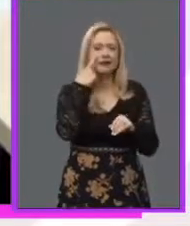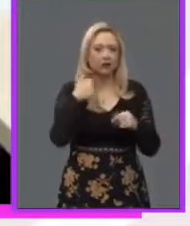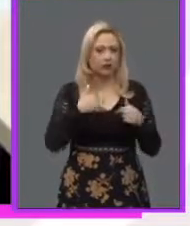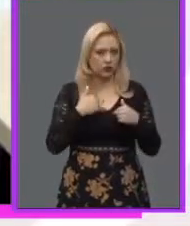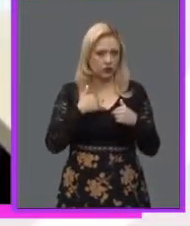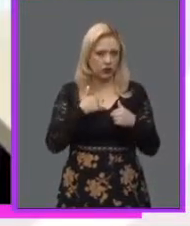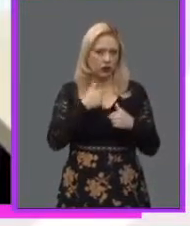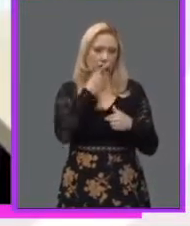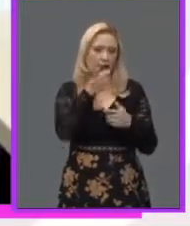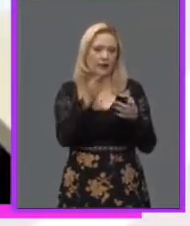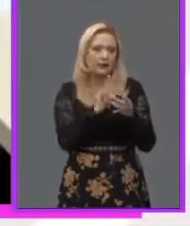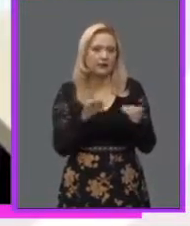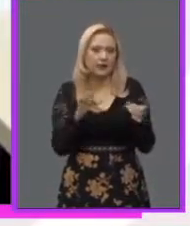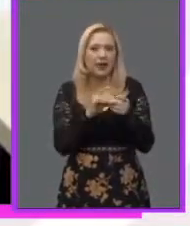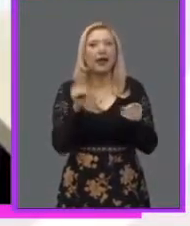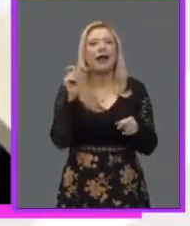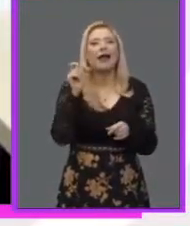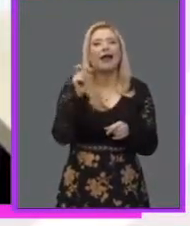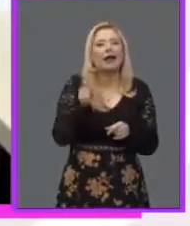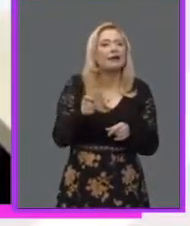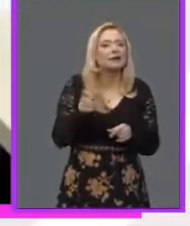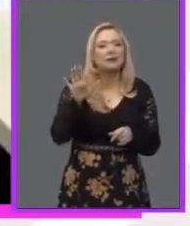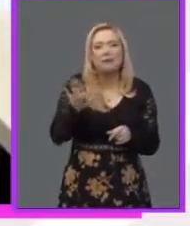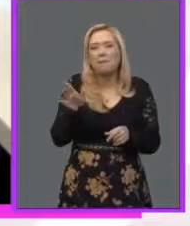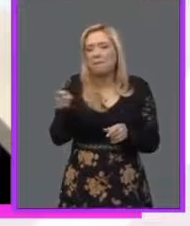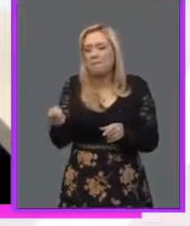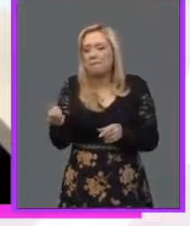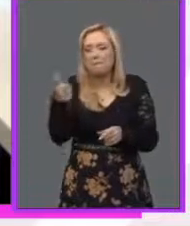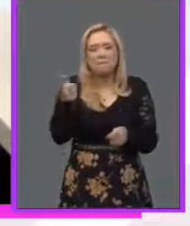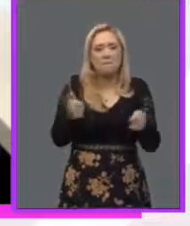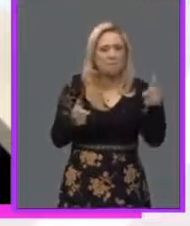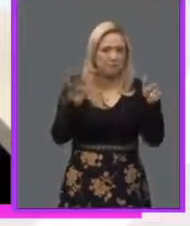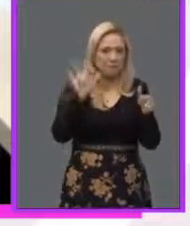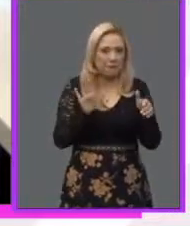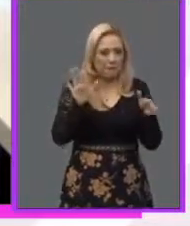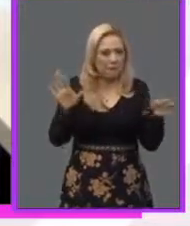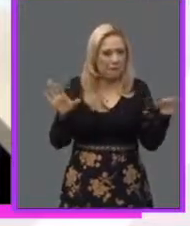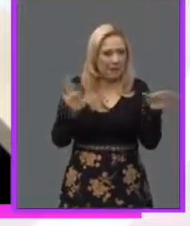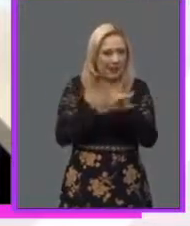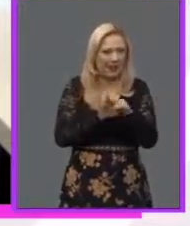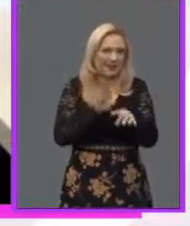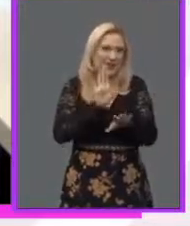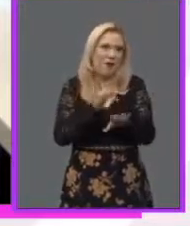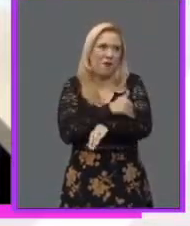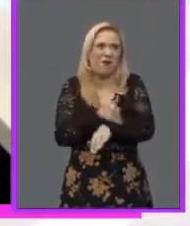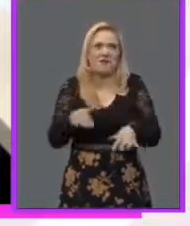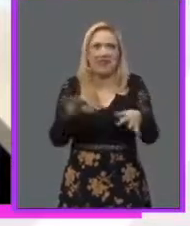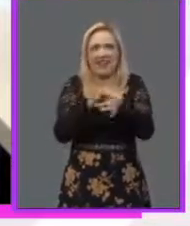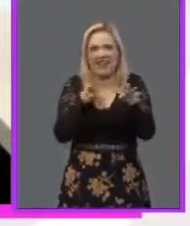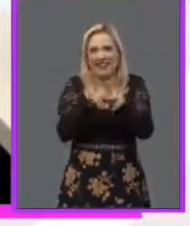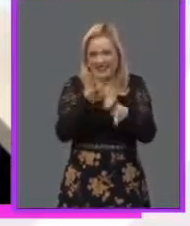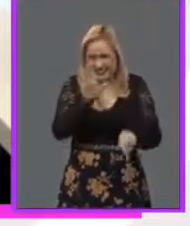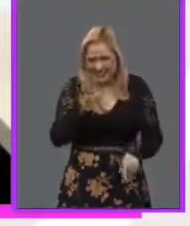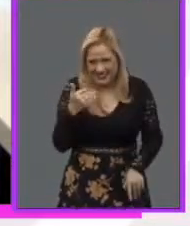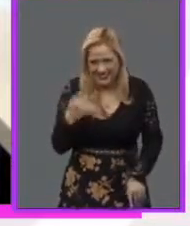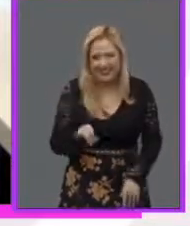de entenderlo es un proceso muy similar, pero sí es separado porque tiene algunos elementos que son